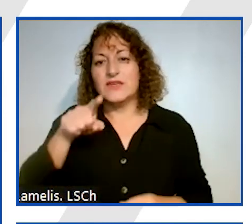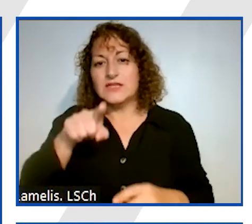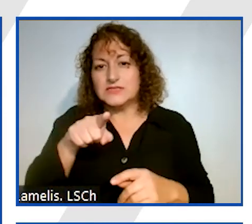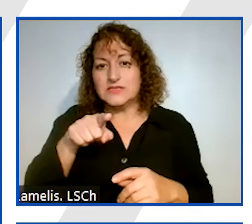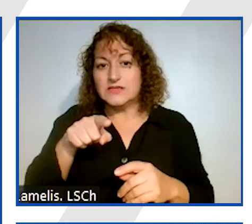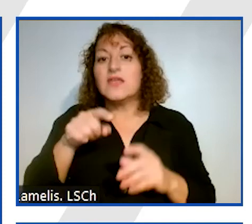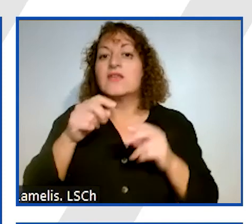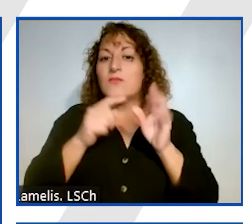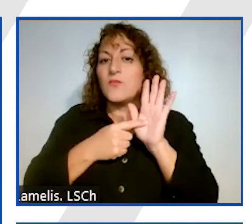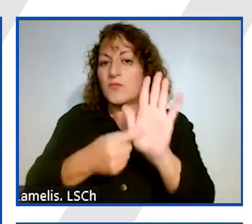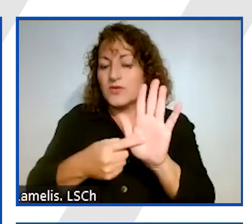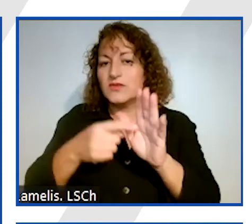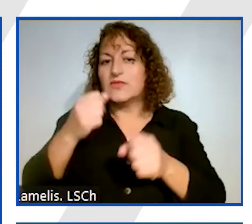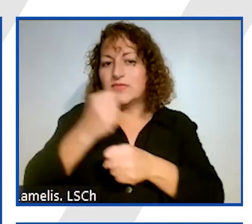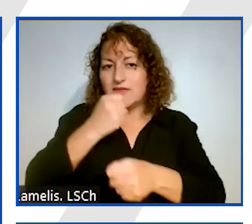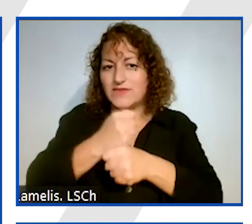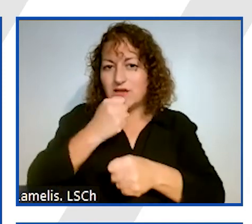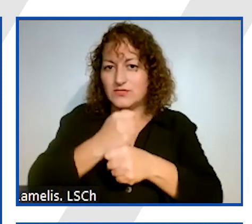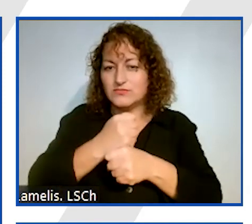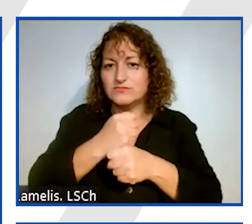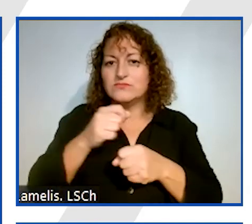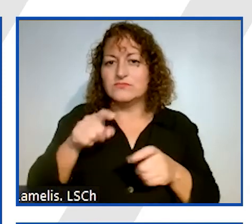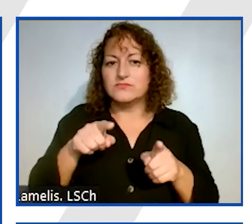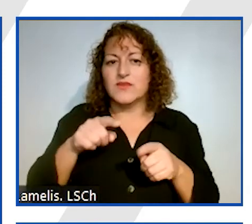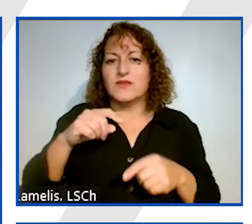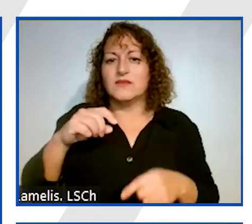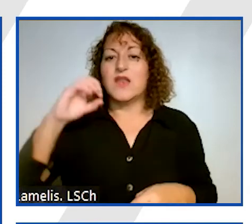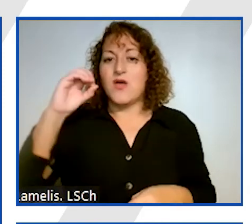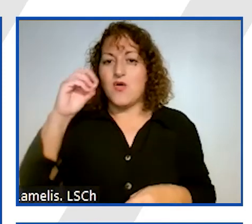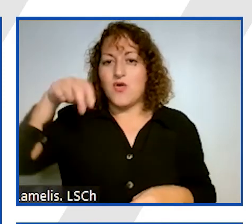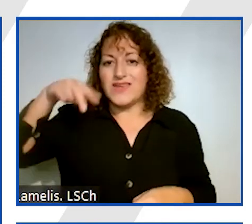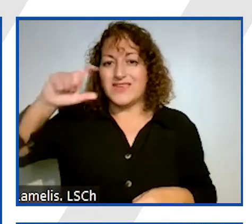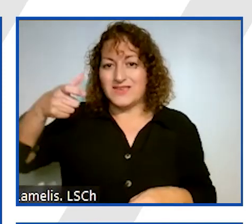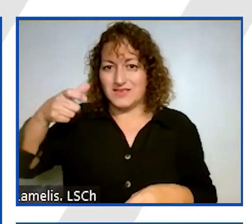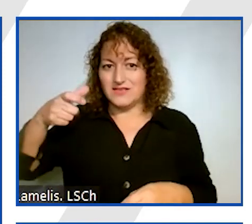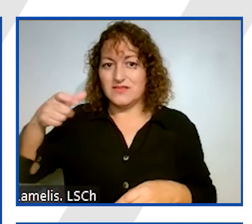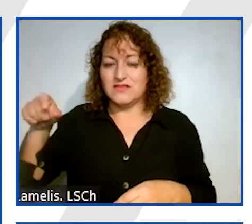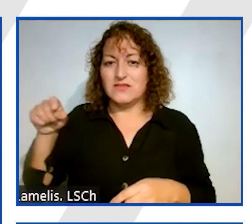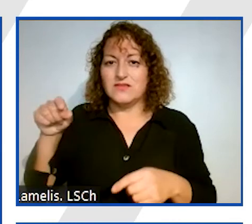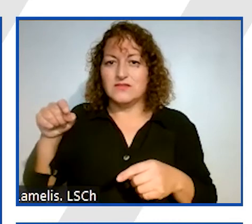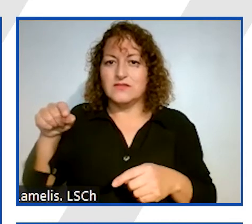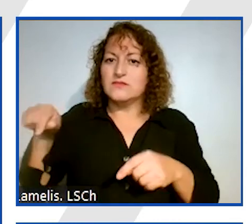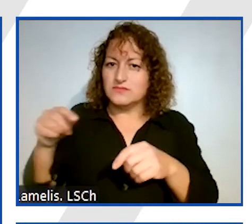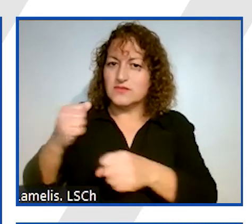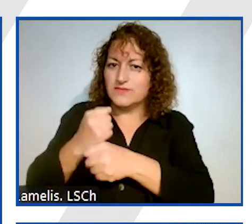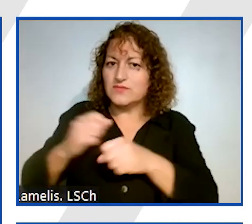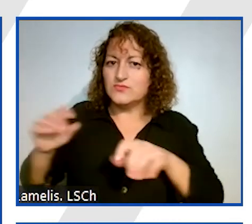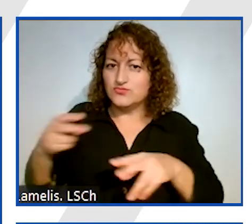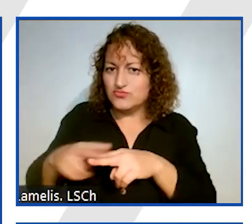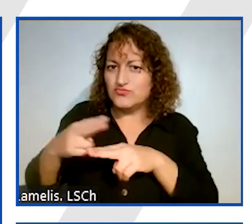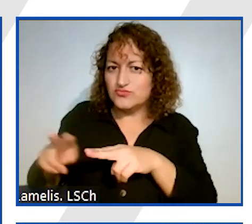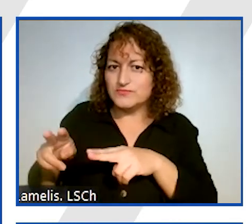estamos haciendo con la ONG Cifamate de la Península Mexicanas, y si se dan cuenta y con harta imaginación van a empezar a ver unas